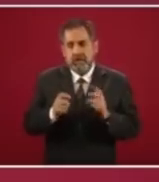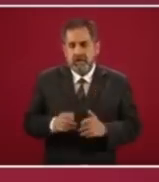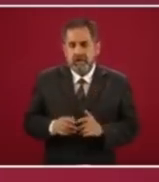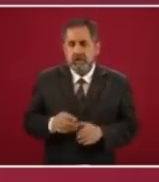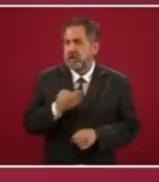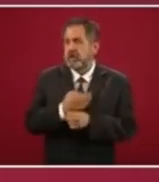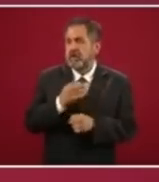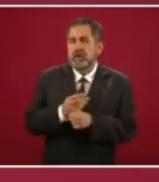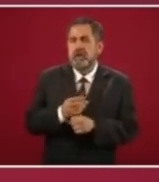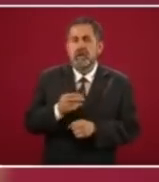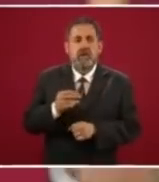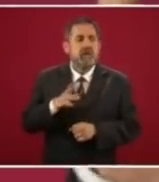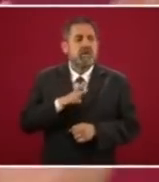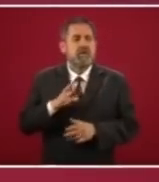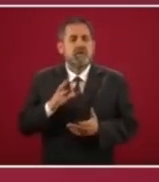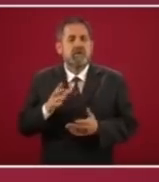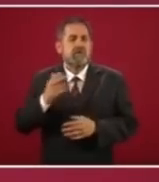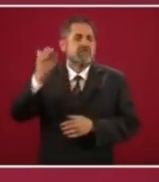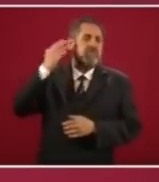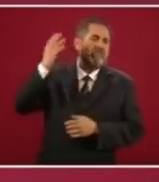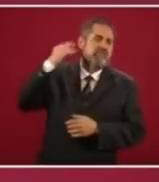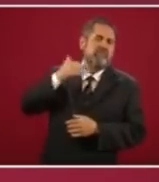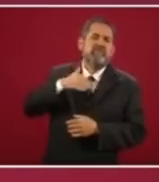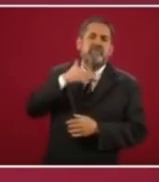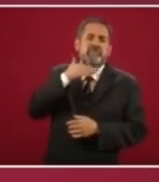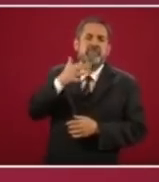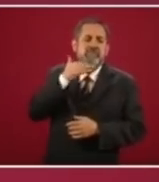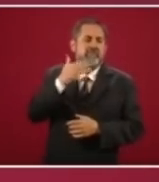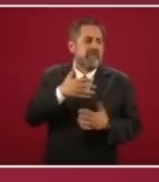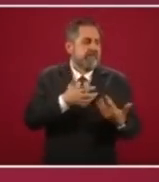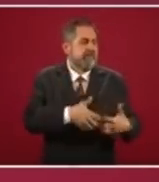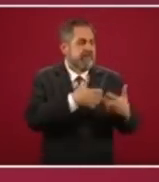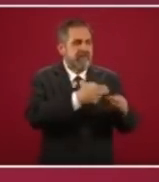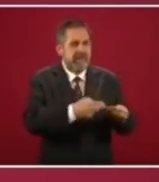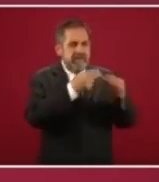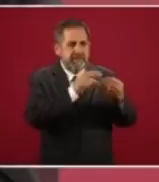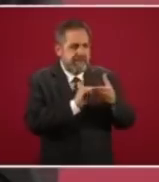no hay, como antes, empresas